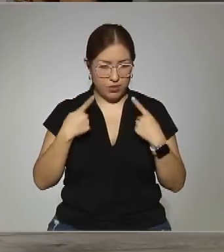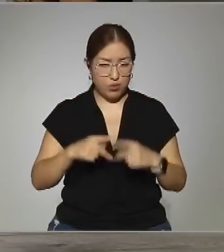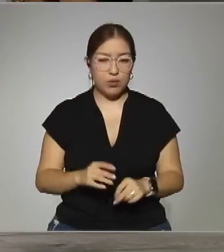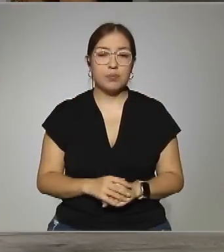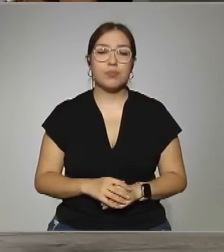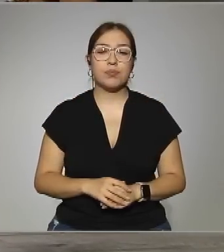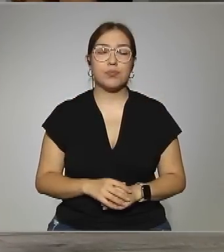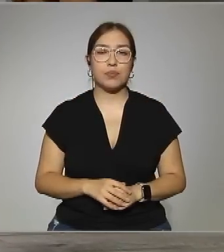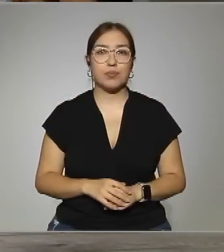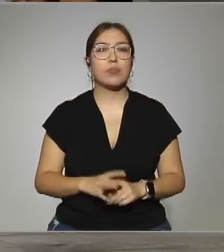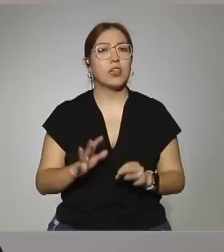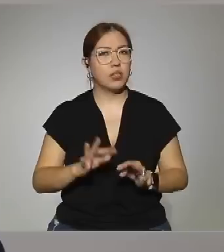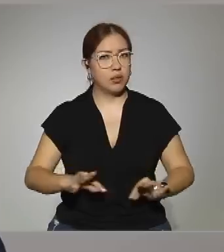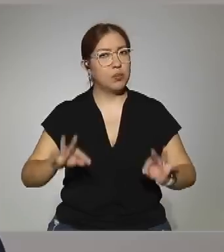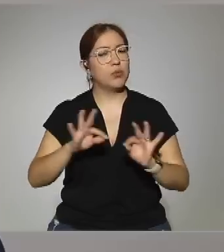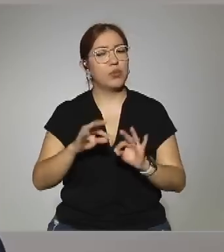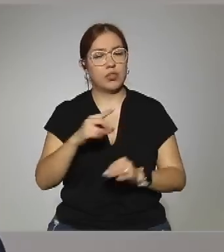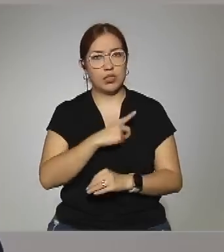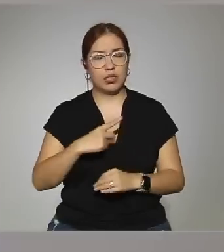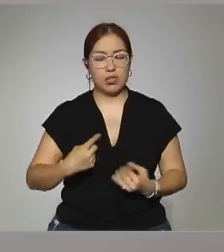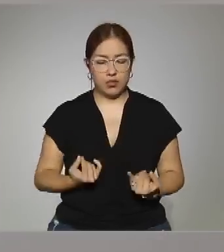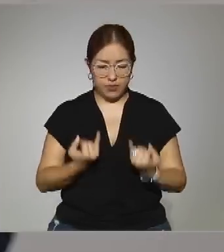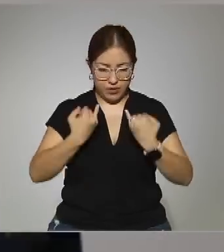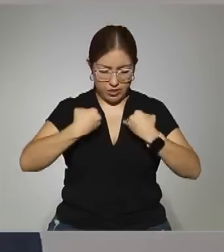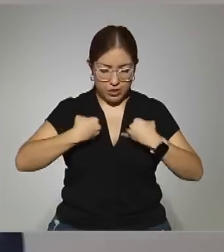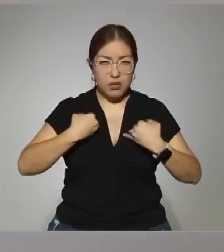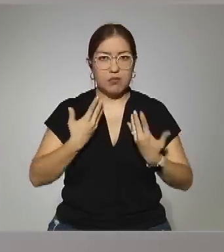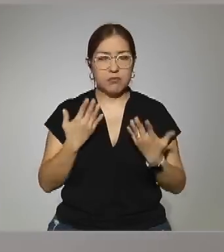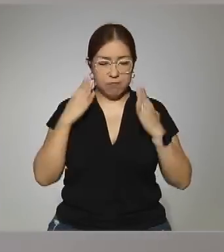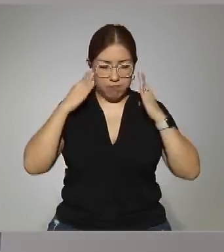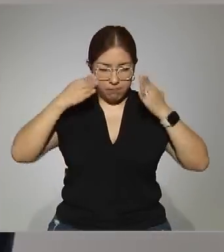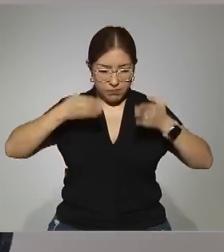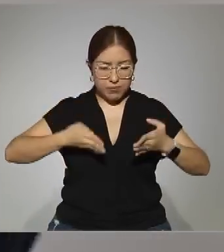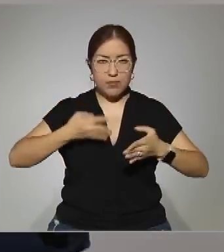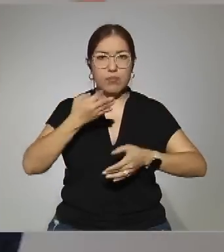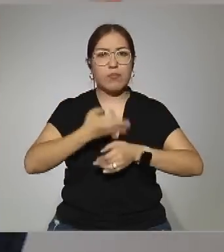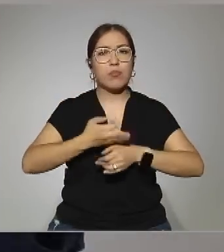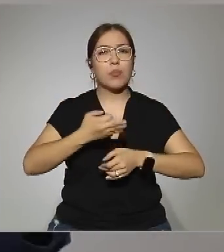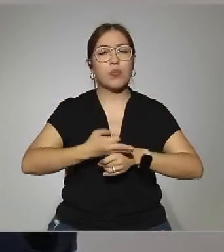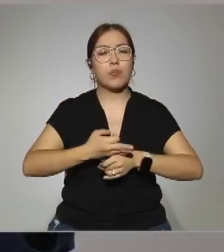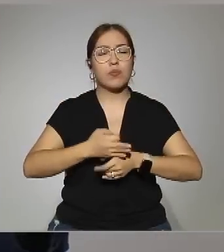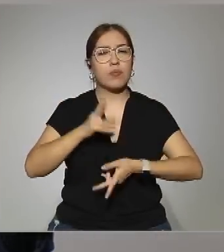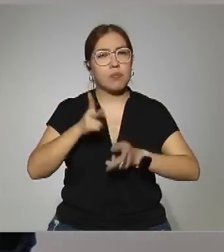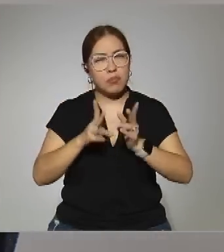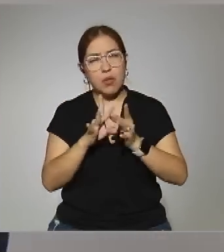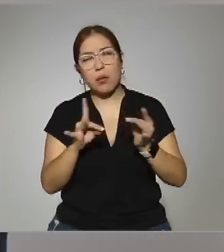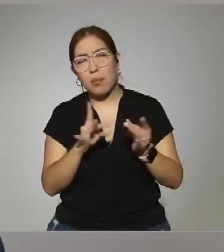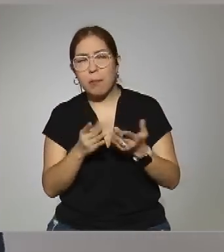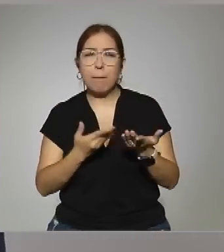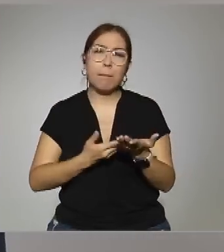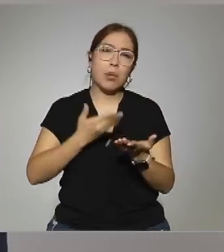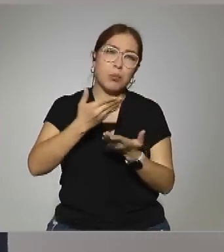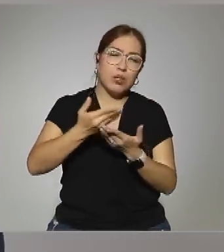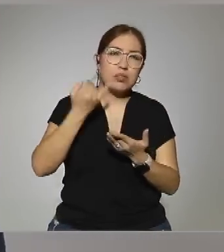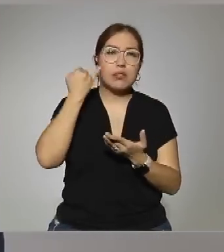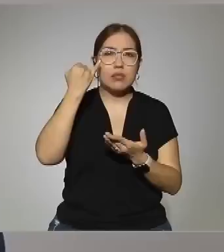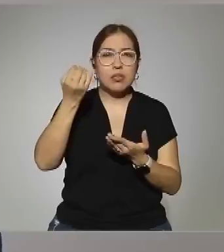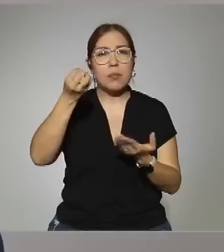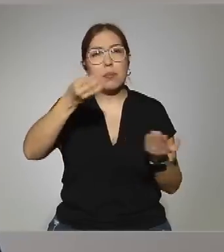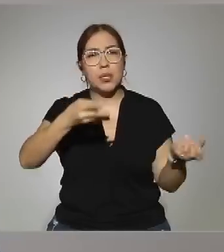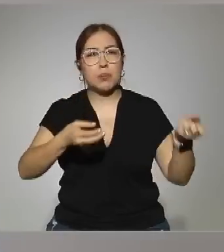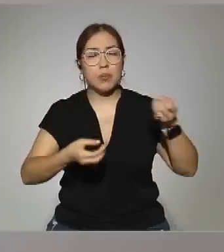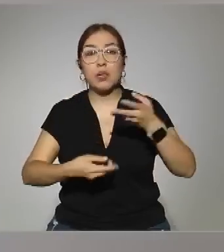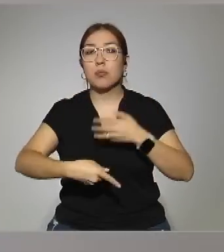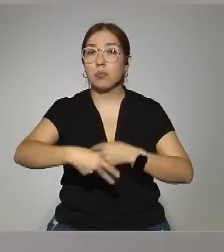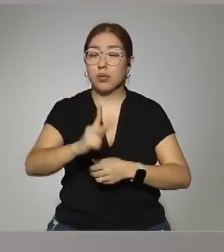sí trabajemos individualmente, ya ahorita comentaremos algunas propuestas que pueden llevar a cabo, pero lo más